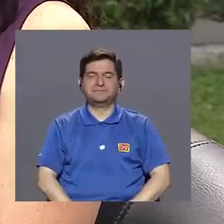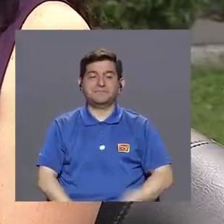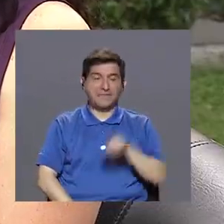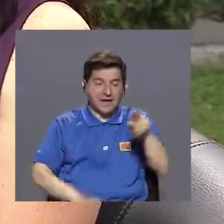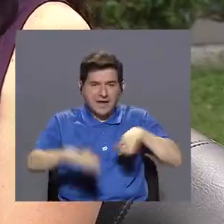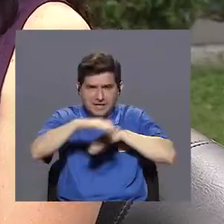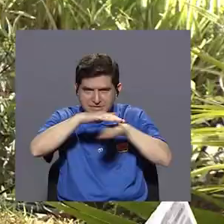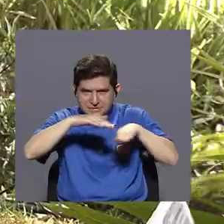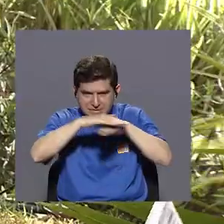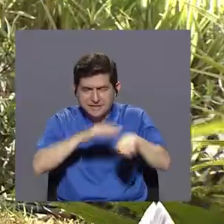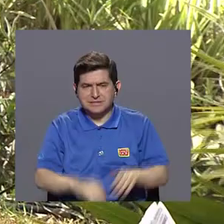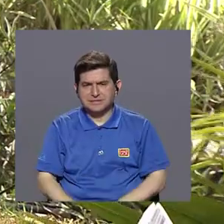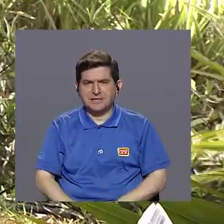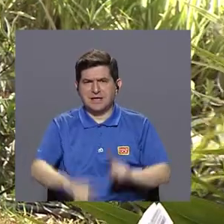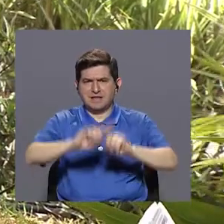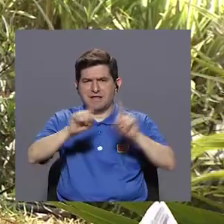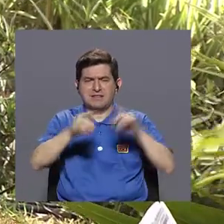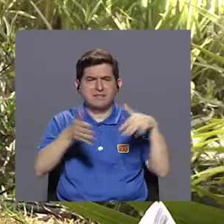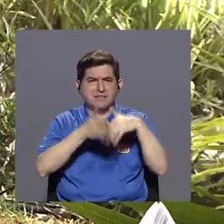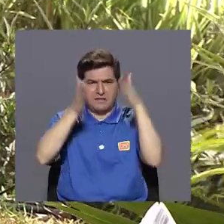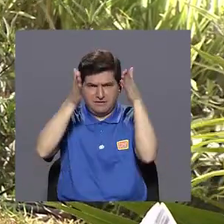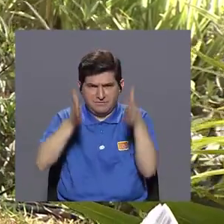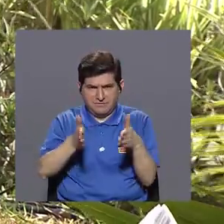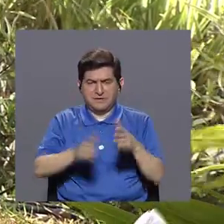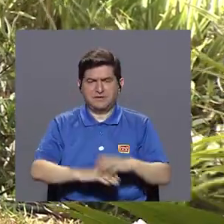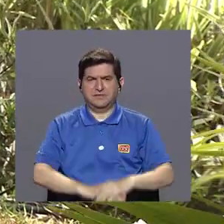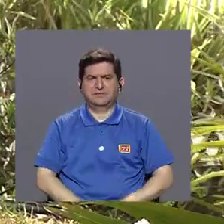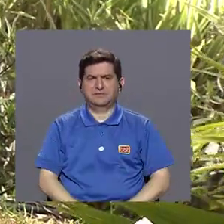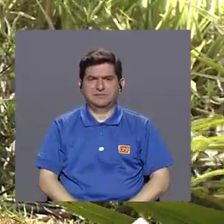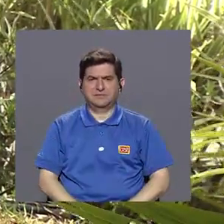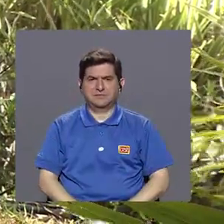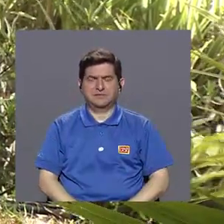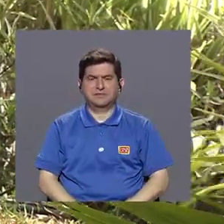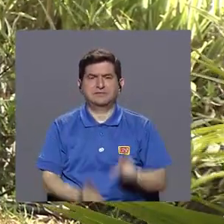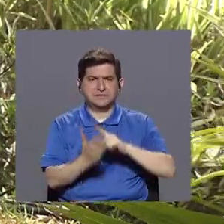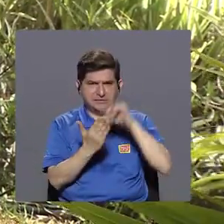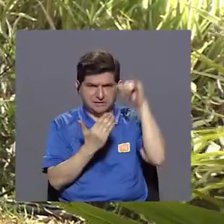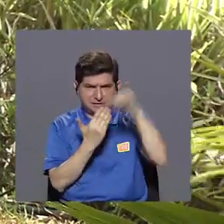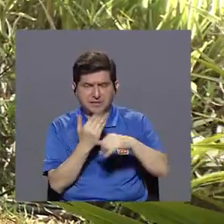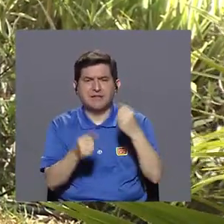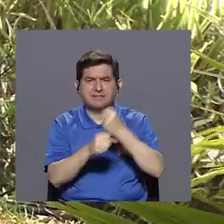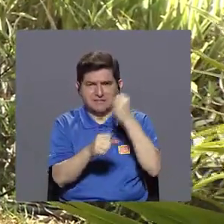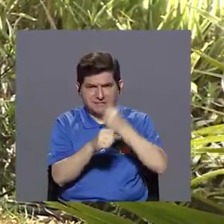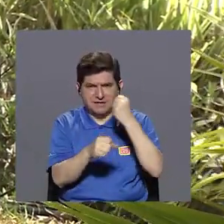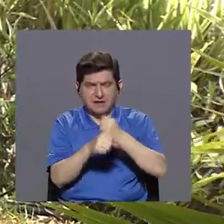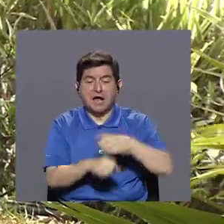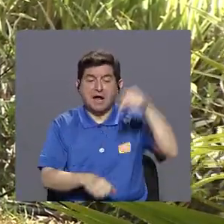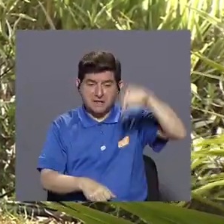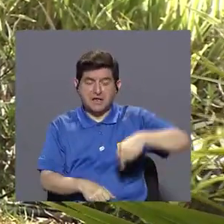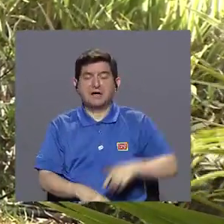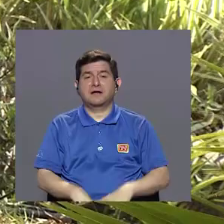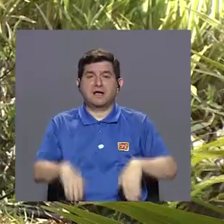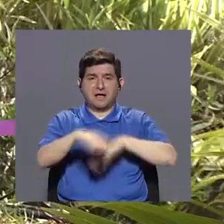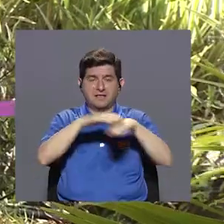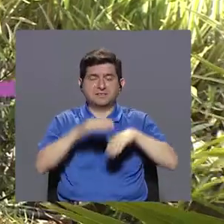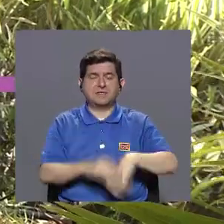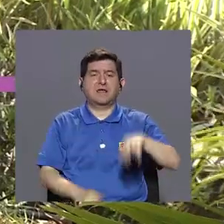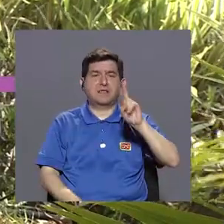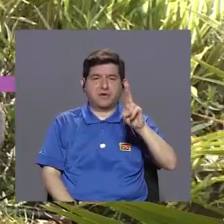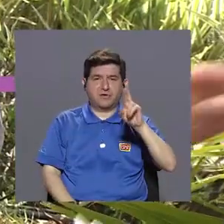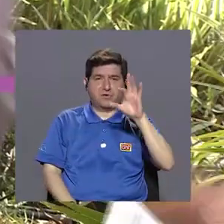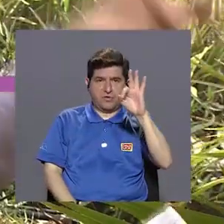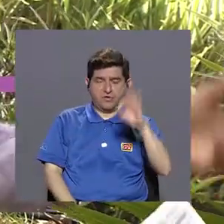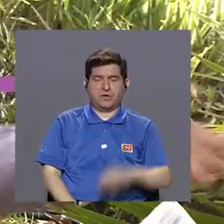Este recinto, por ejemplo, muchos de sus estudiantes que están en los proyectos trabajando son de aquí, de la Rodrigo Facio.